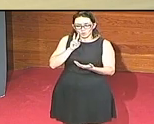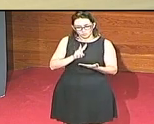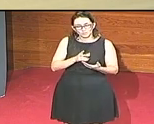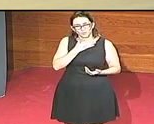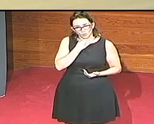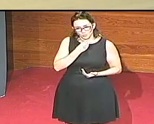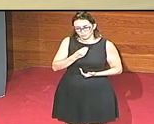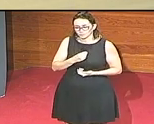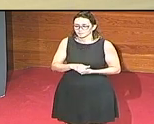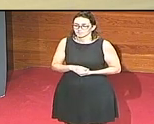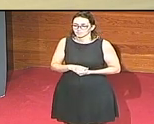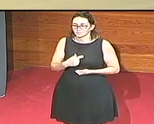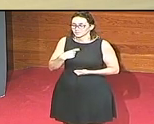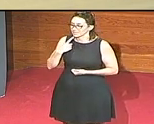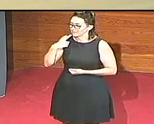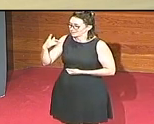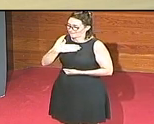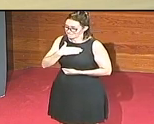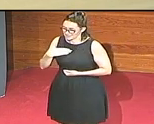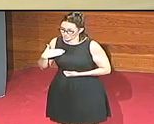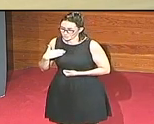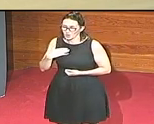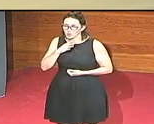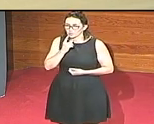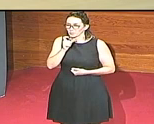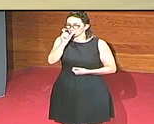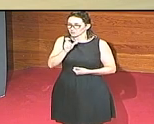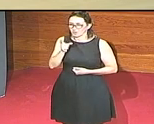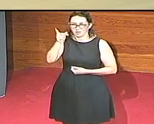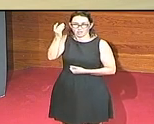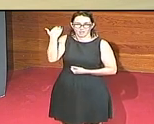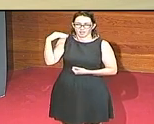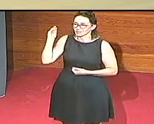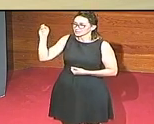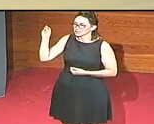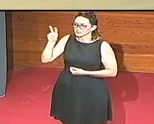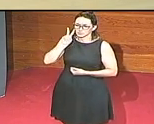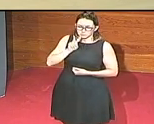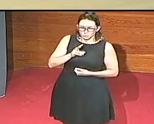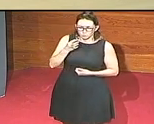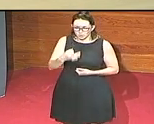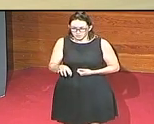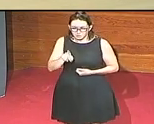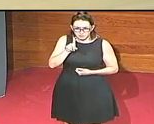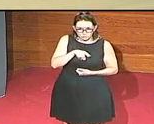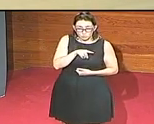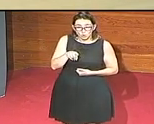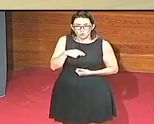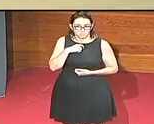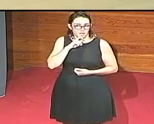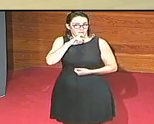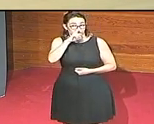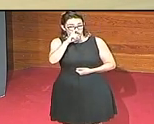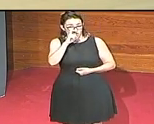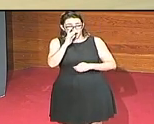lo que quería decir era que a la pregunta que alguien ha dicho si se puede verano en archivos municipales